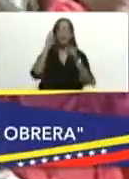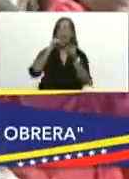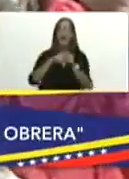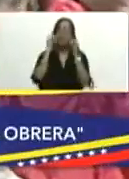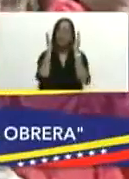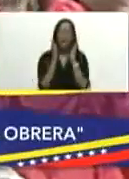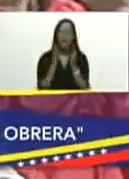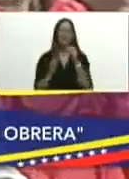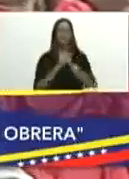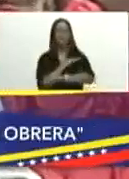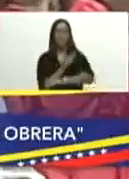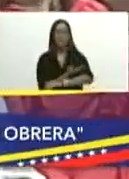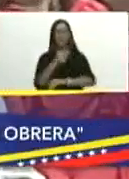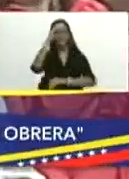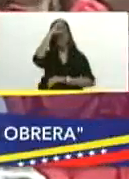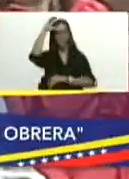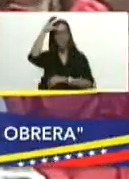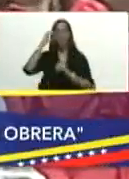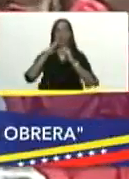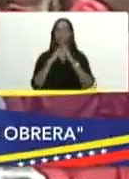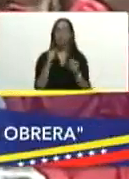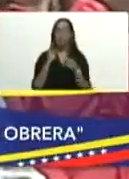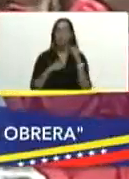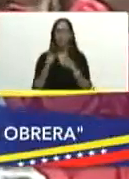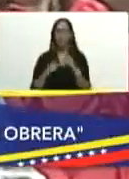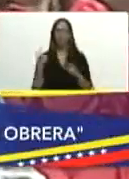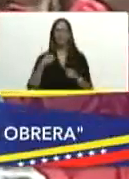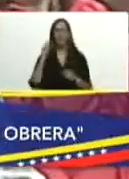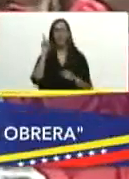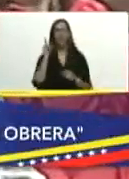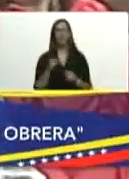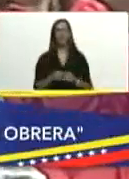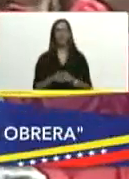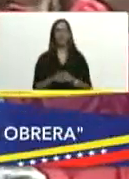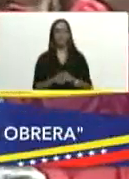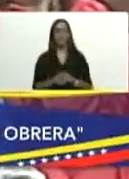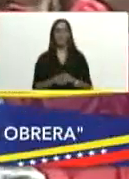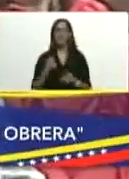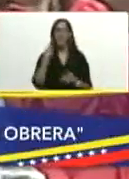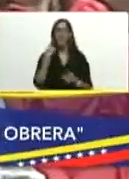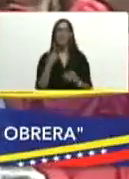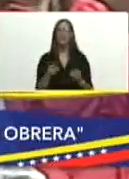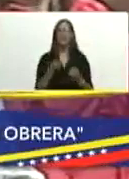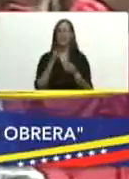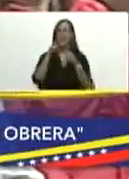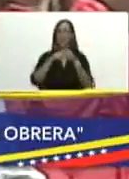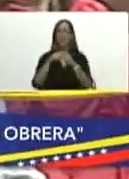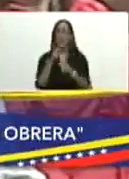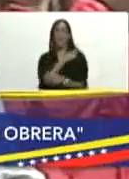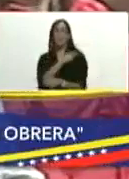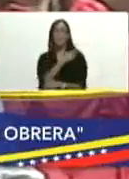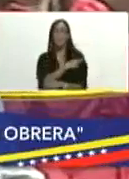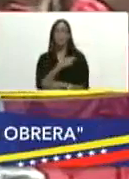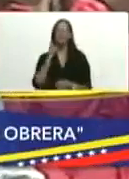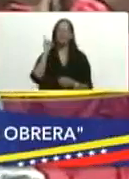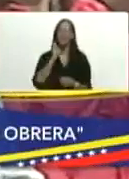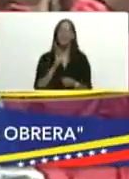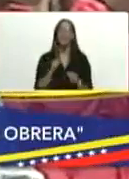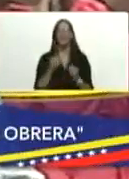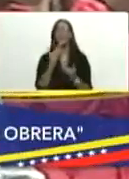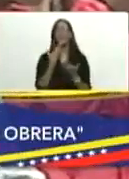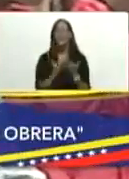a fortalecer esas capacidades todos los productos que vimos allá de osteosíntesis que tienes que ver con el hospital tiene que ir a un permiso